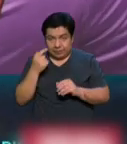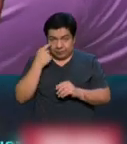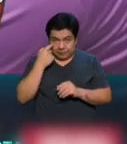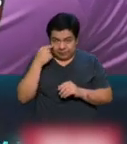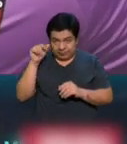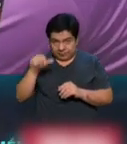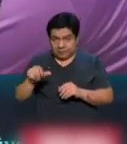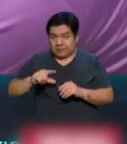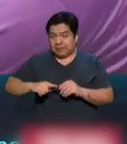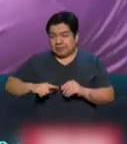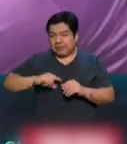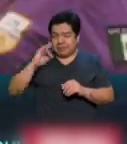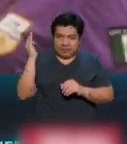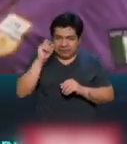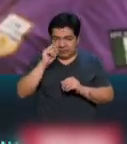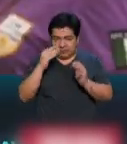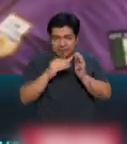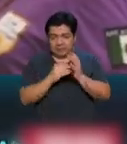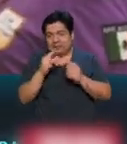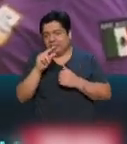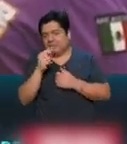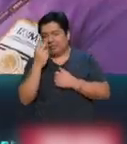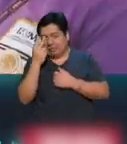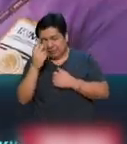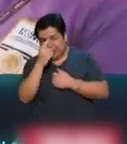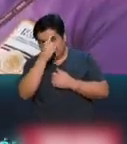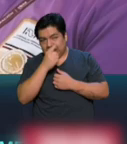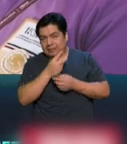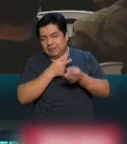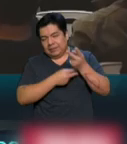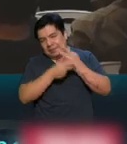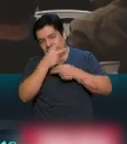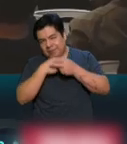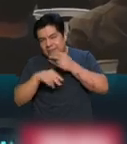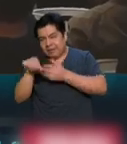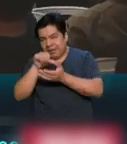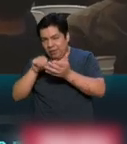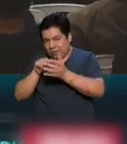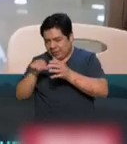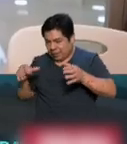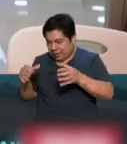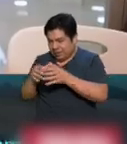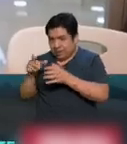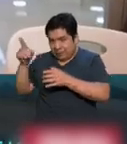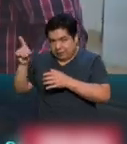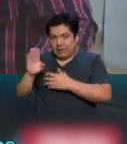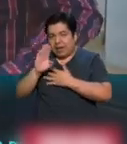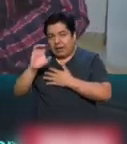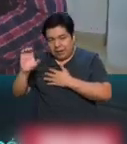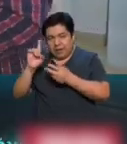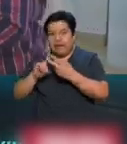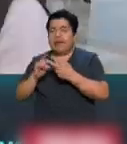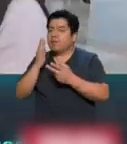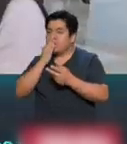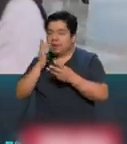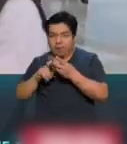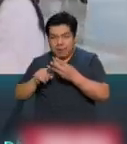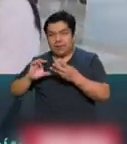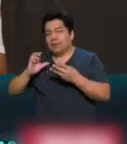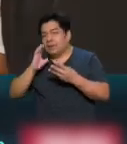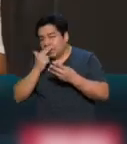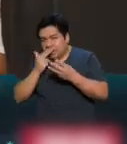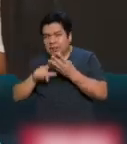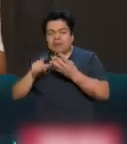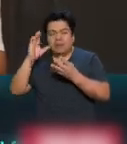gobierno federal ha recibido a 24,082 connacionales en los centros de atención que instaló en Baja California, Sonora,